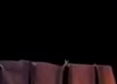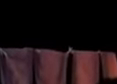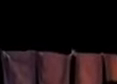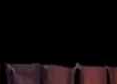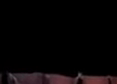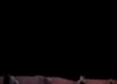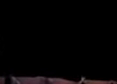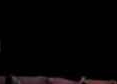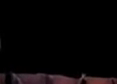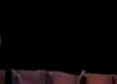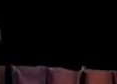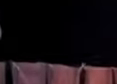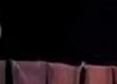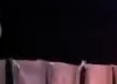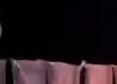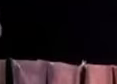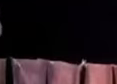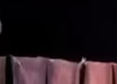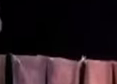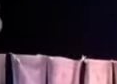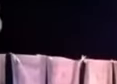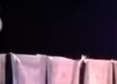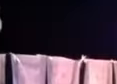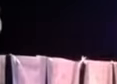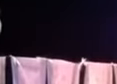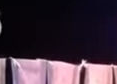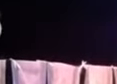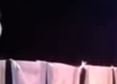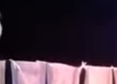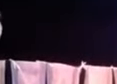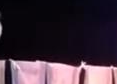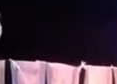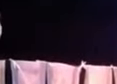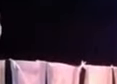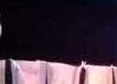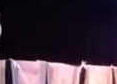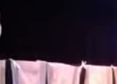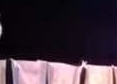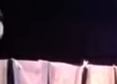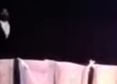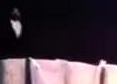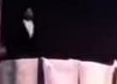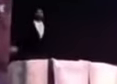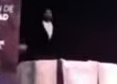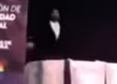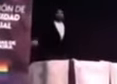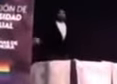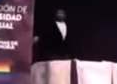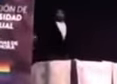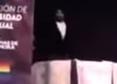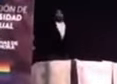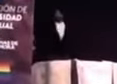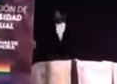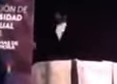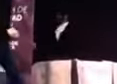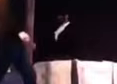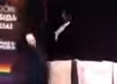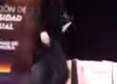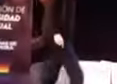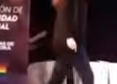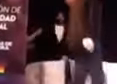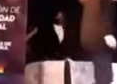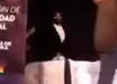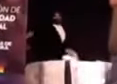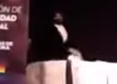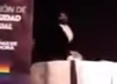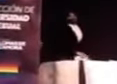La recibimos a la subsecretaria también de Mujeres, Género y Diversidad, Cintia Sosa. Se encuentra